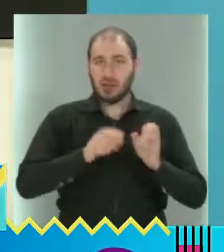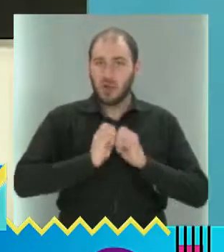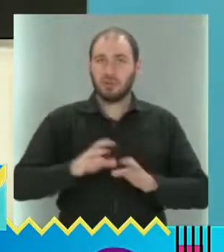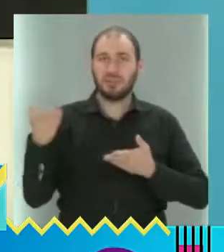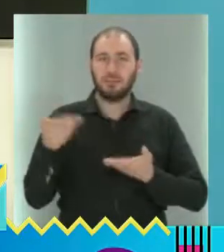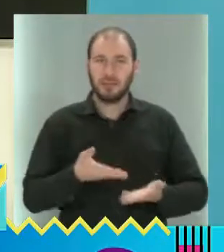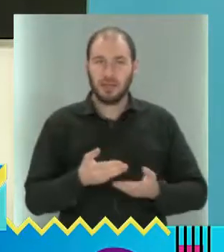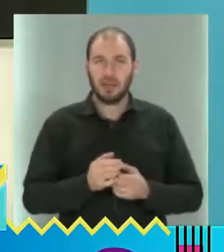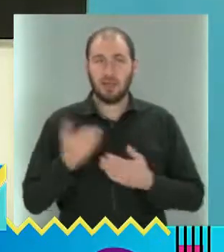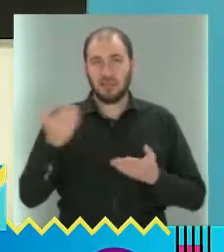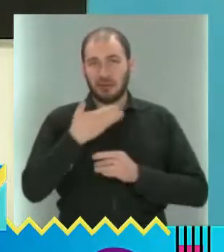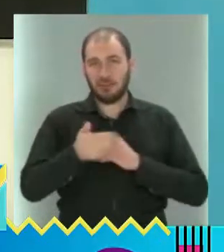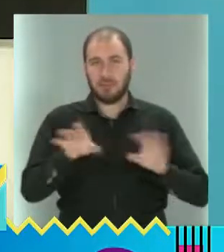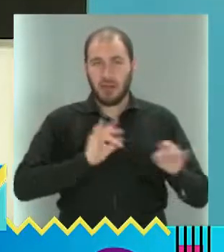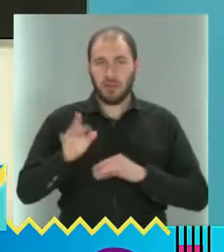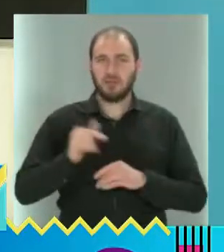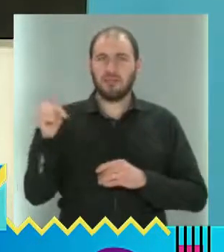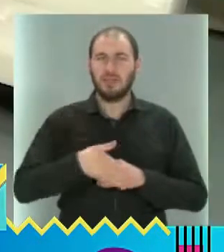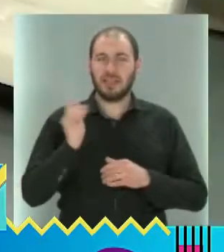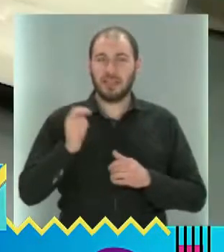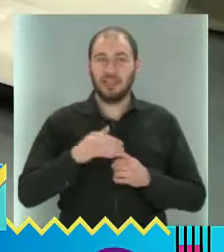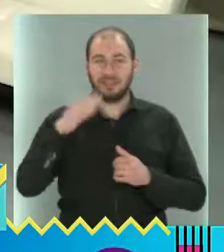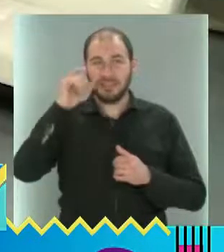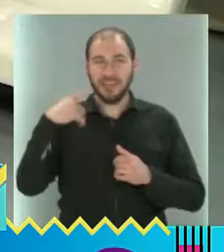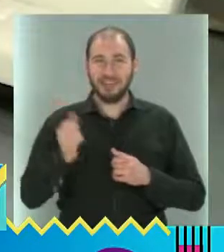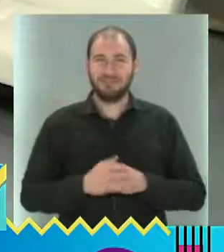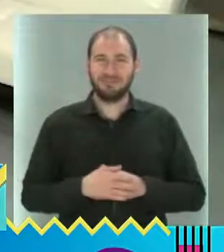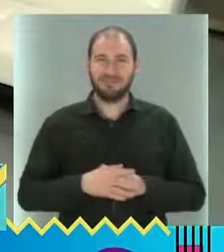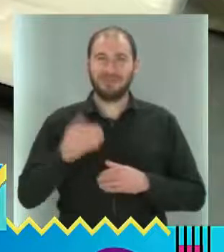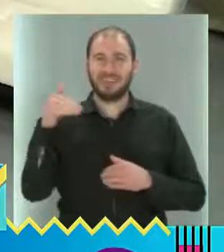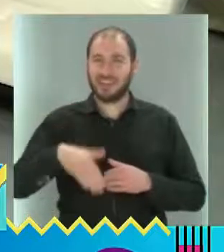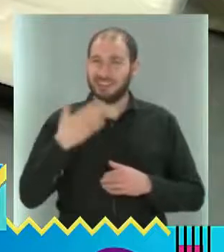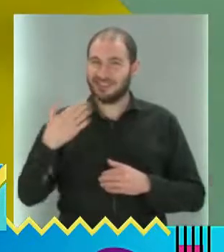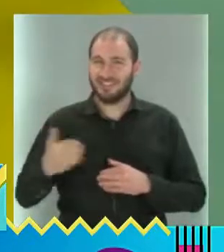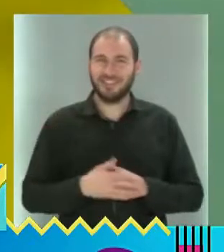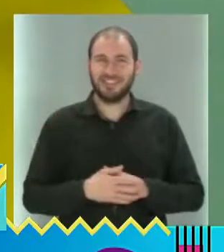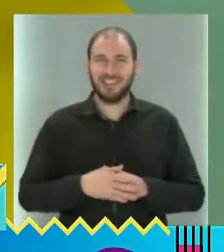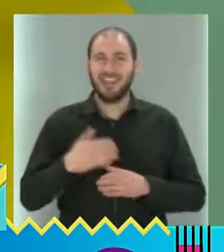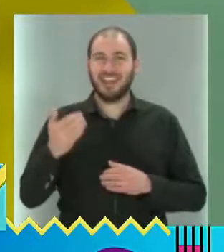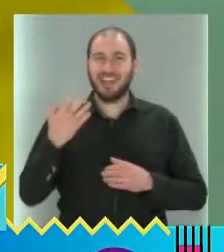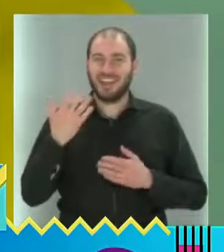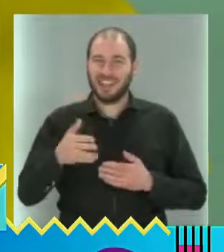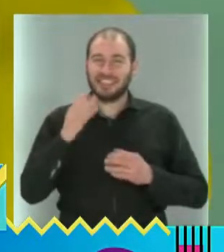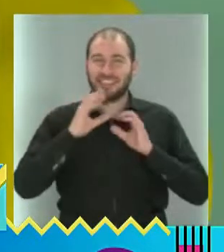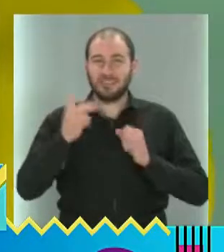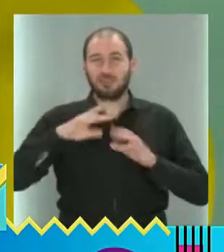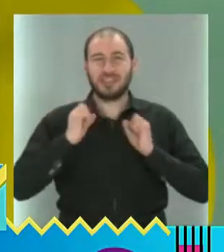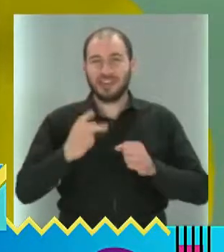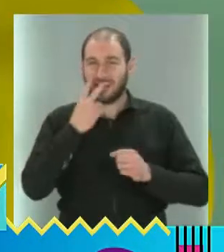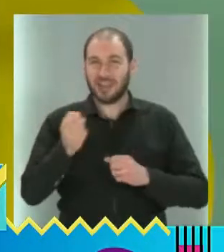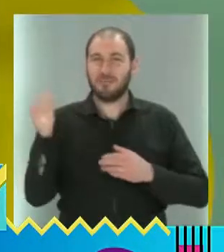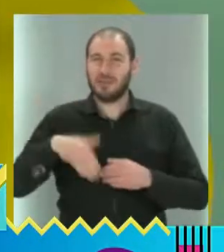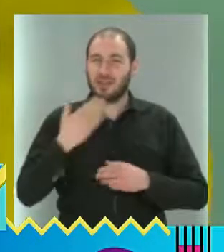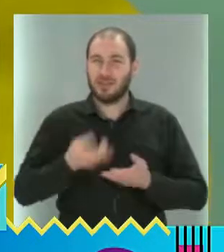a presento a nuestros invitados. Está con nosotros Emilio Viñazú. Muchas gracias, Emilio, nuevamente, subsecretario de Energía y Minería, otra